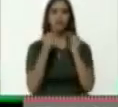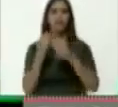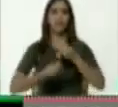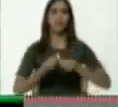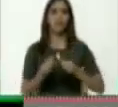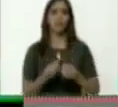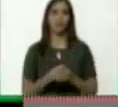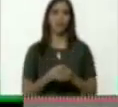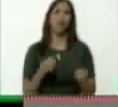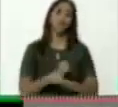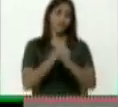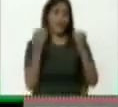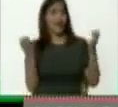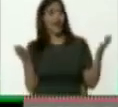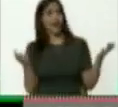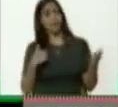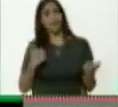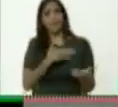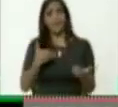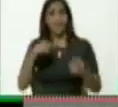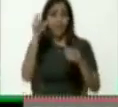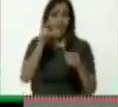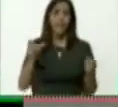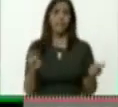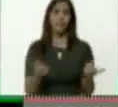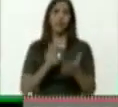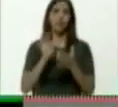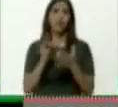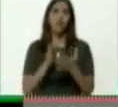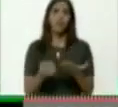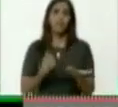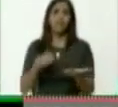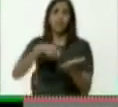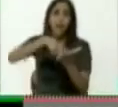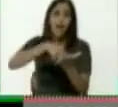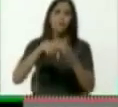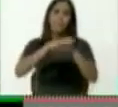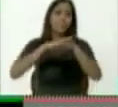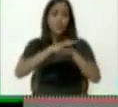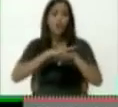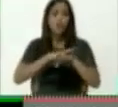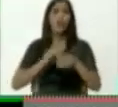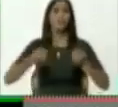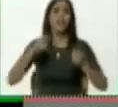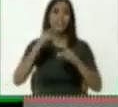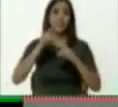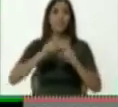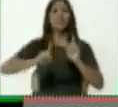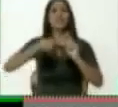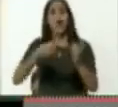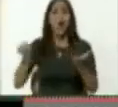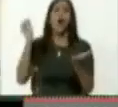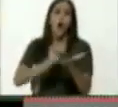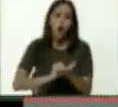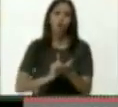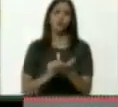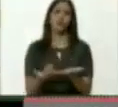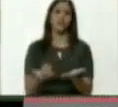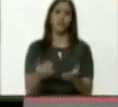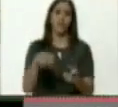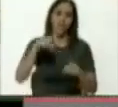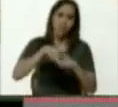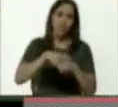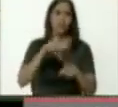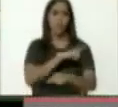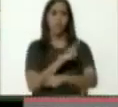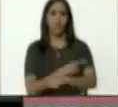Por supuesto, porque lo que quiere la gente es un funcionario que se humille pidiendo disculpas, más allá de que el tipo después vuelva a detentar el poder. Que la